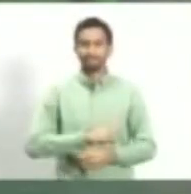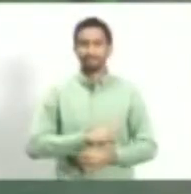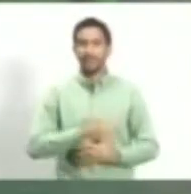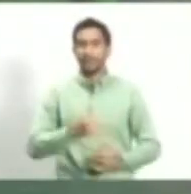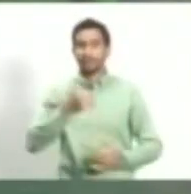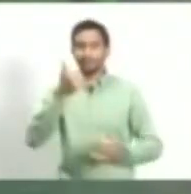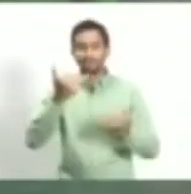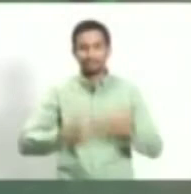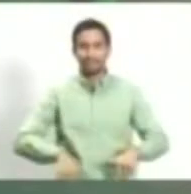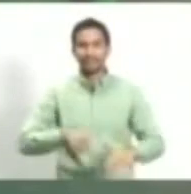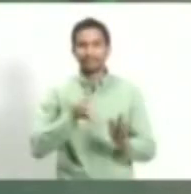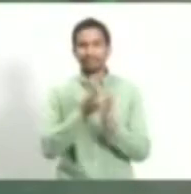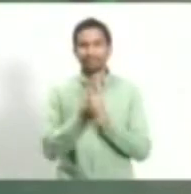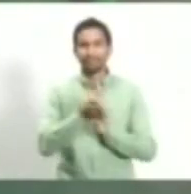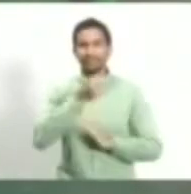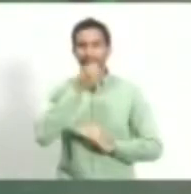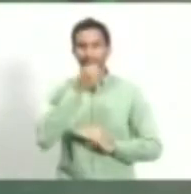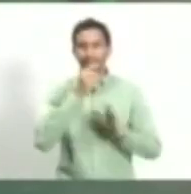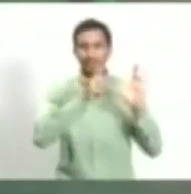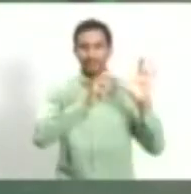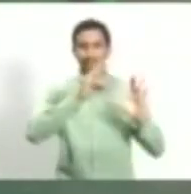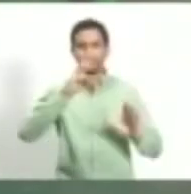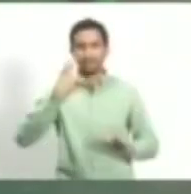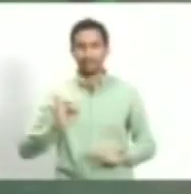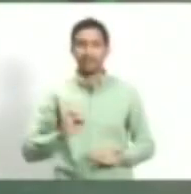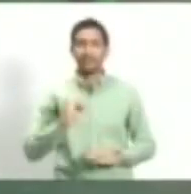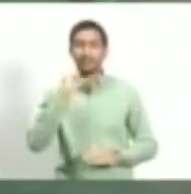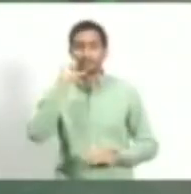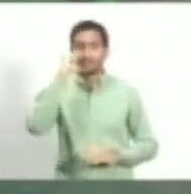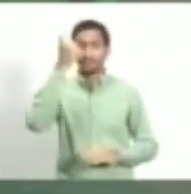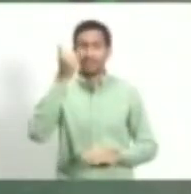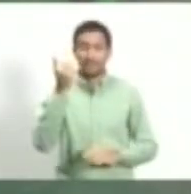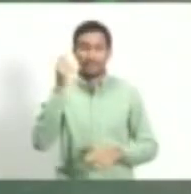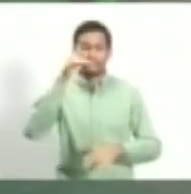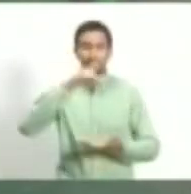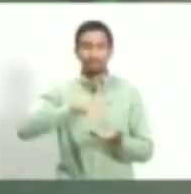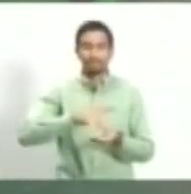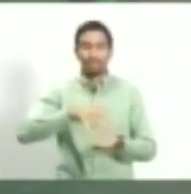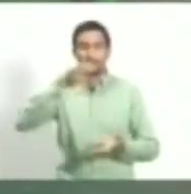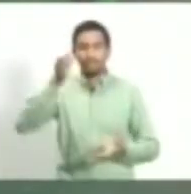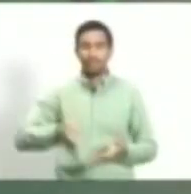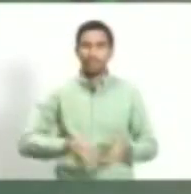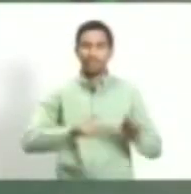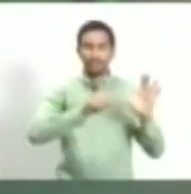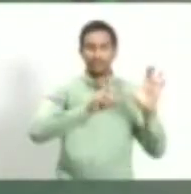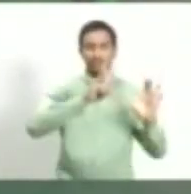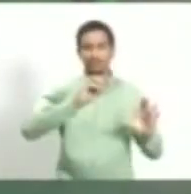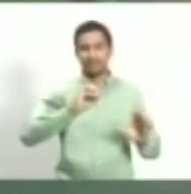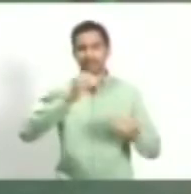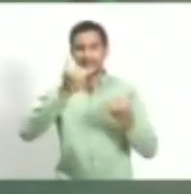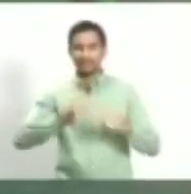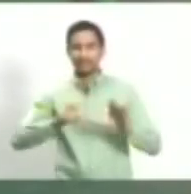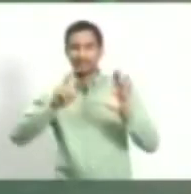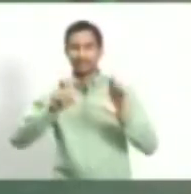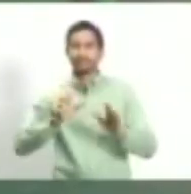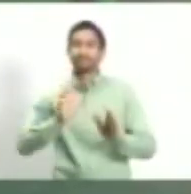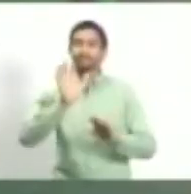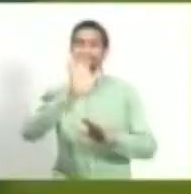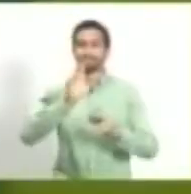información en las noticias de las 6:30 de Telecaribe. Nuestra cita es mañana puntualitos de 6:30 a 7 de la noche. Que descansen.